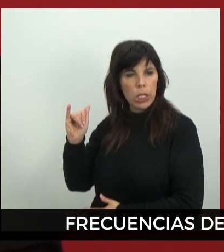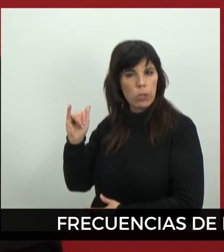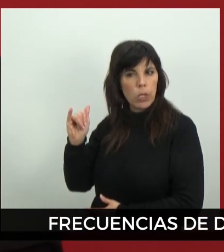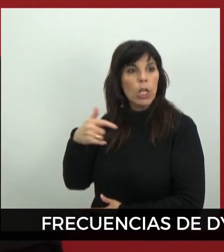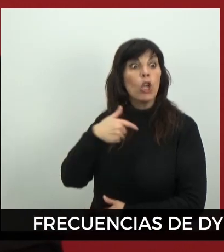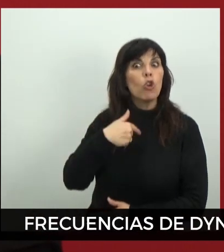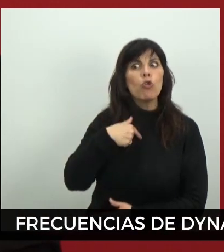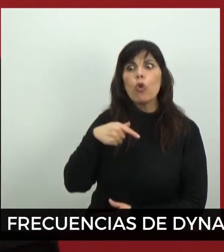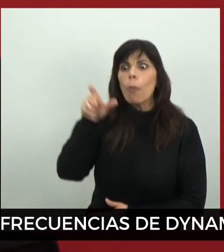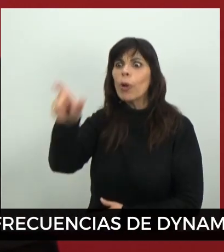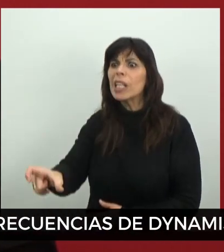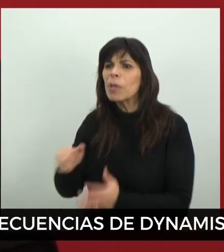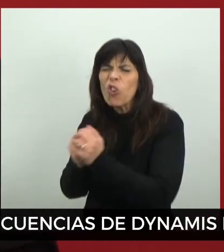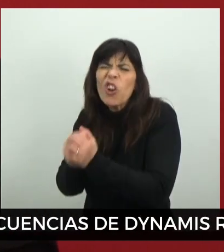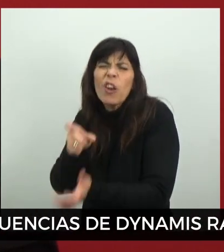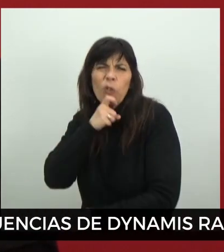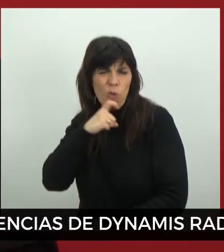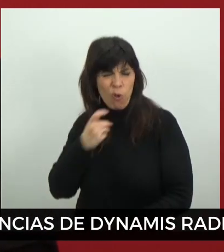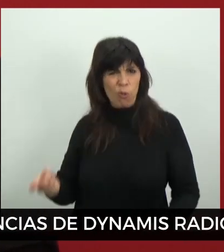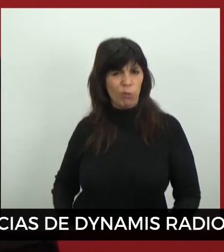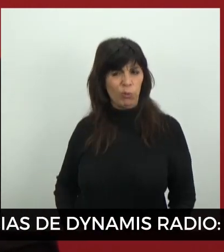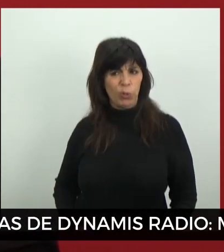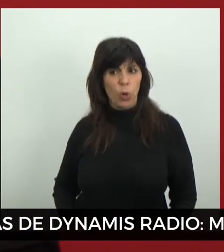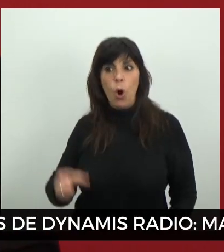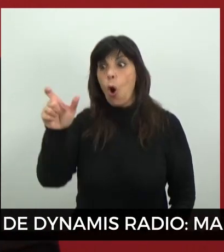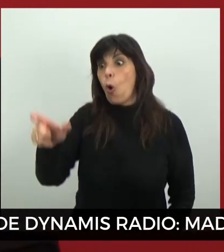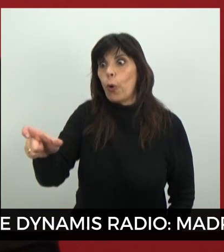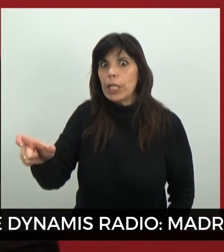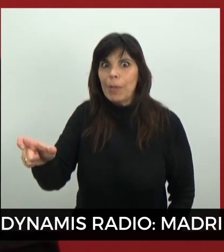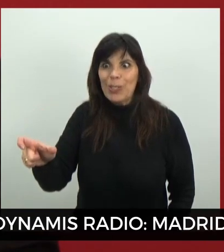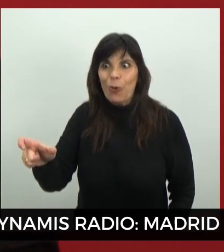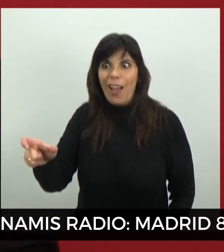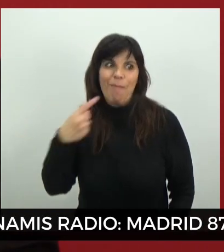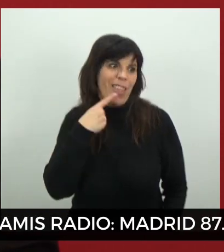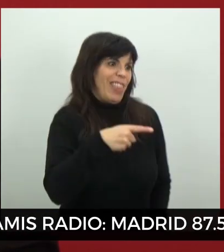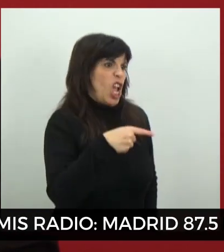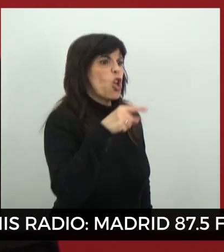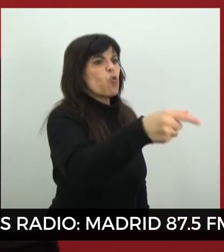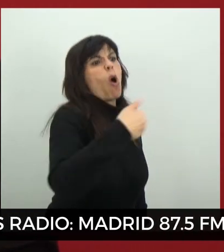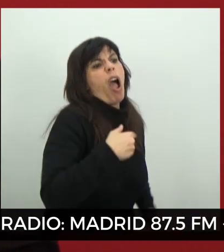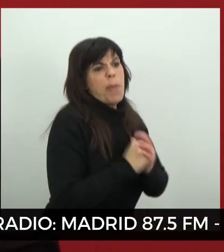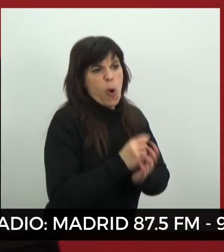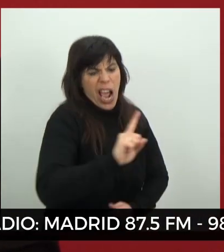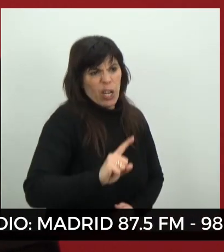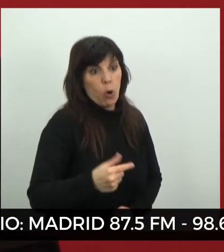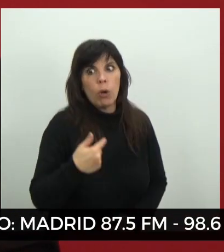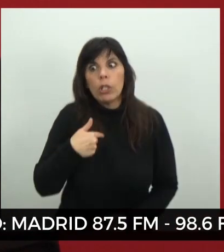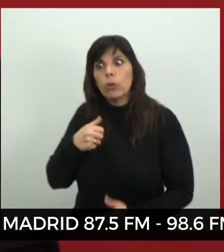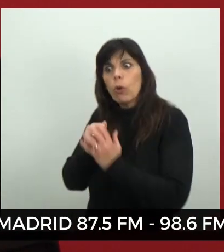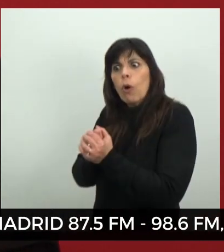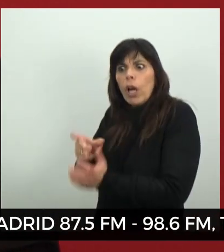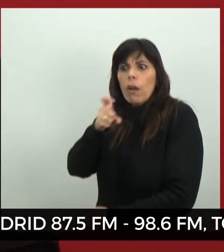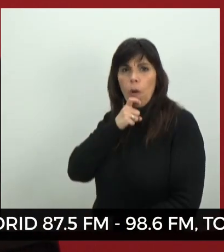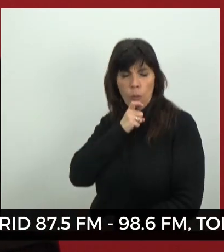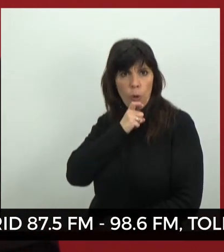demonios? ¿Cómo tengo que orar por una persona que incluso no quiere que yo ore por ella? ¿Y cómo tengo que orar por una